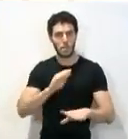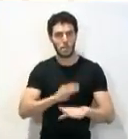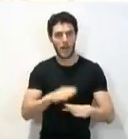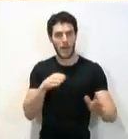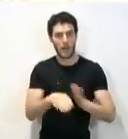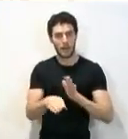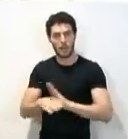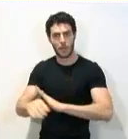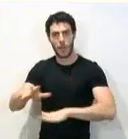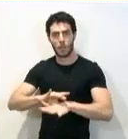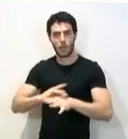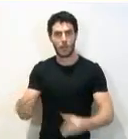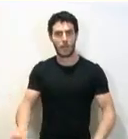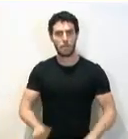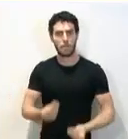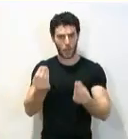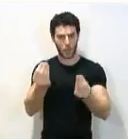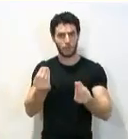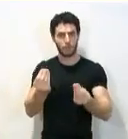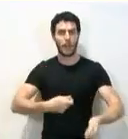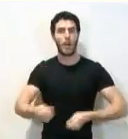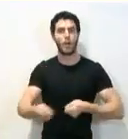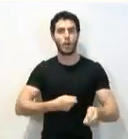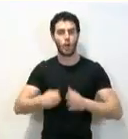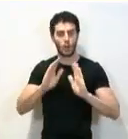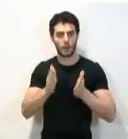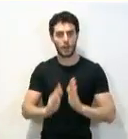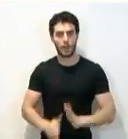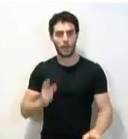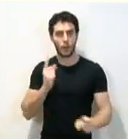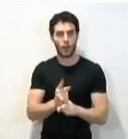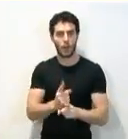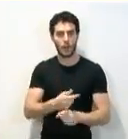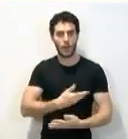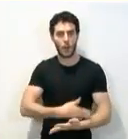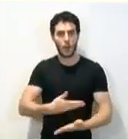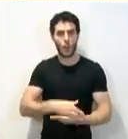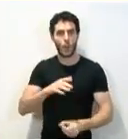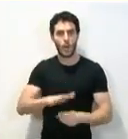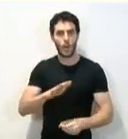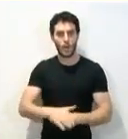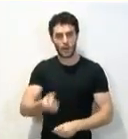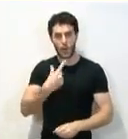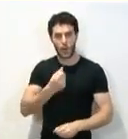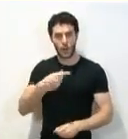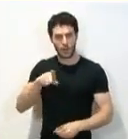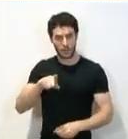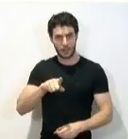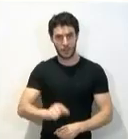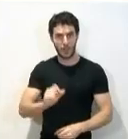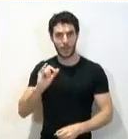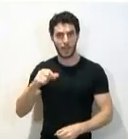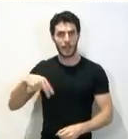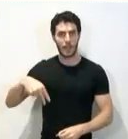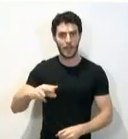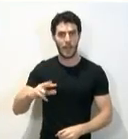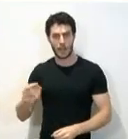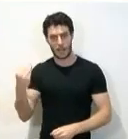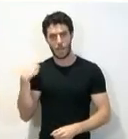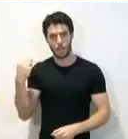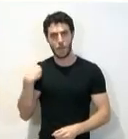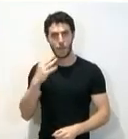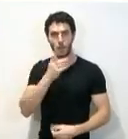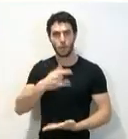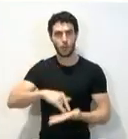de los pacientes al control del tratamiento anticoagulante oral y su INR. Por tanto, planteamos un proyecto